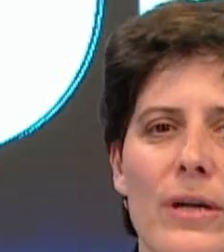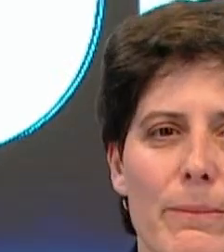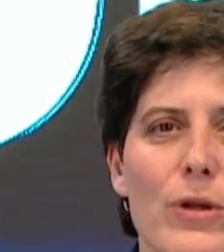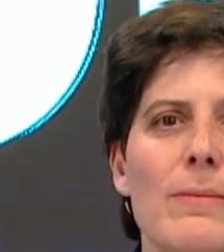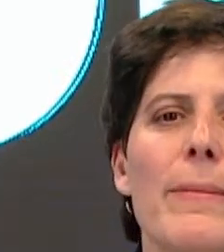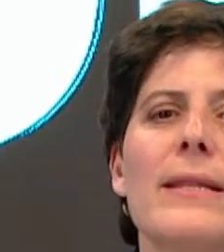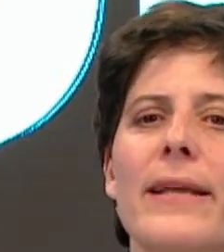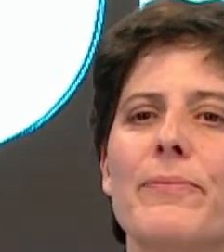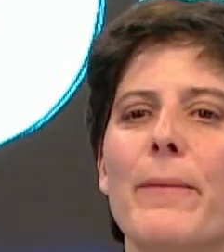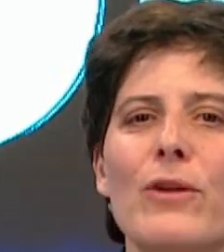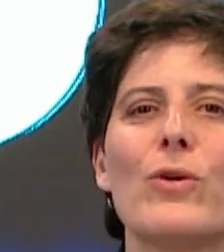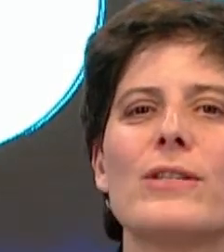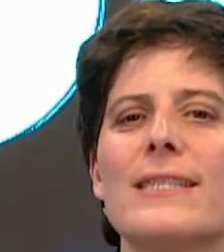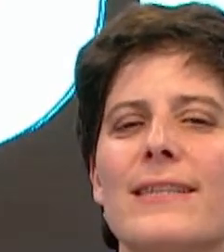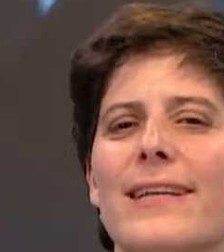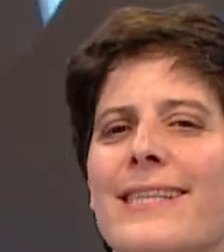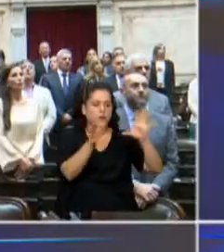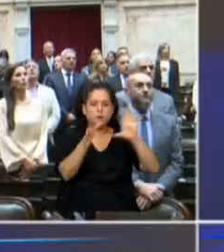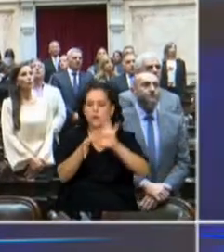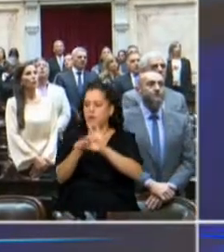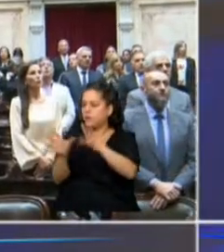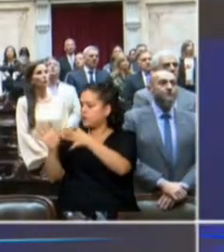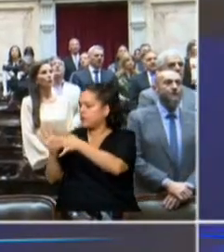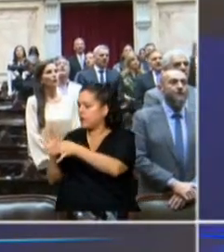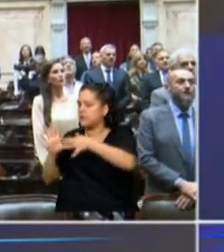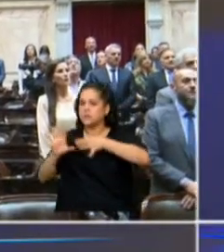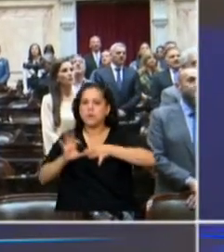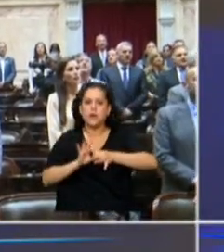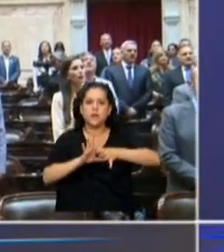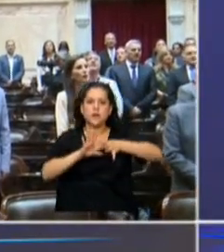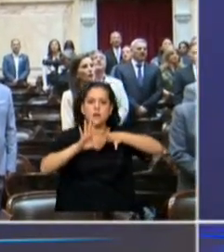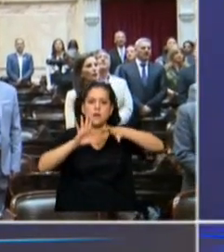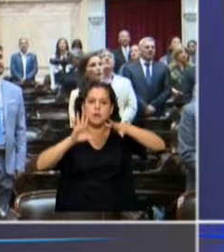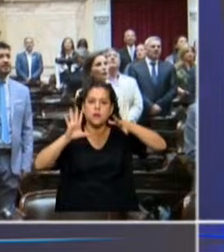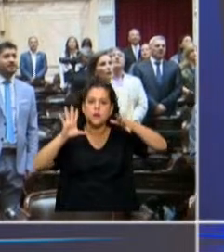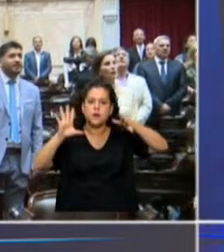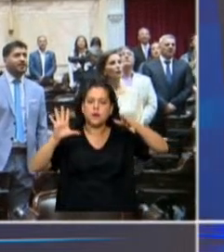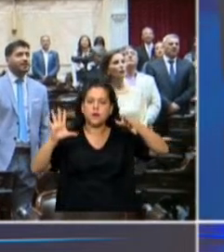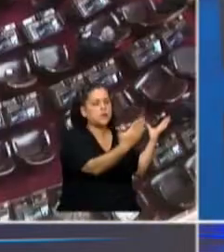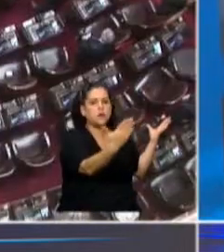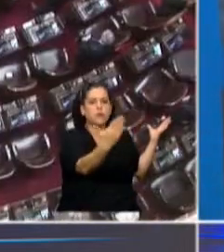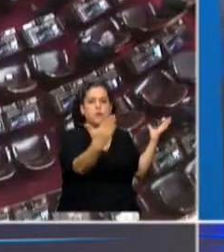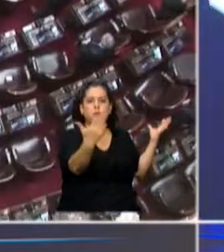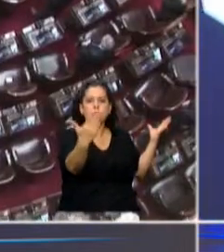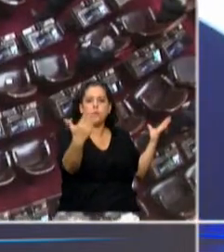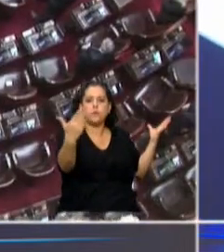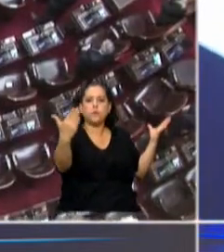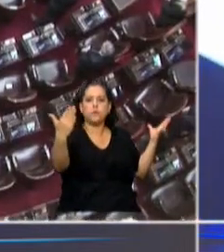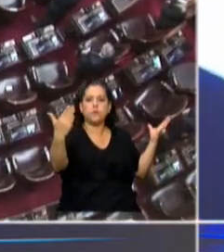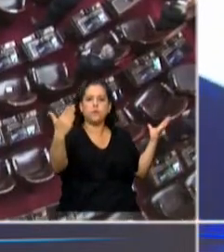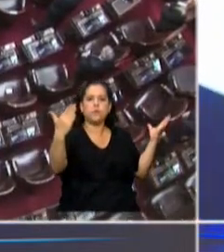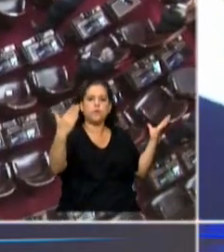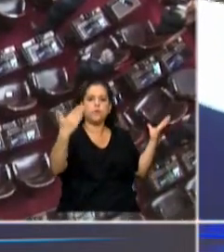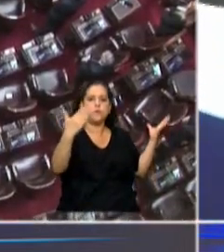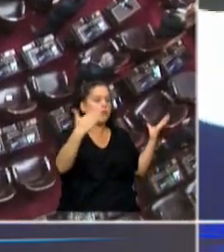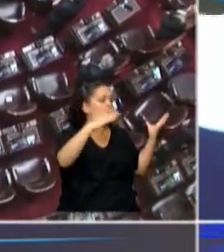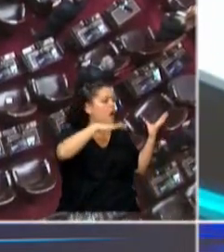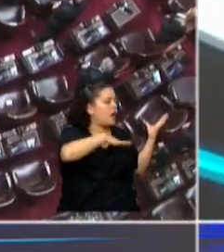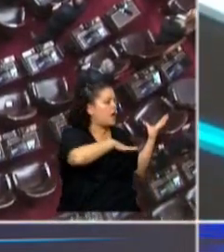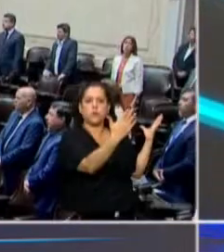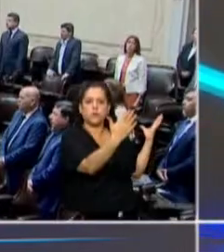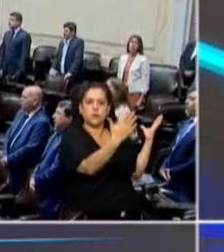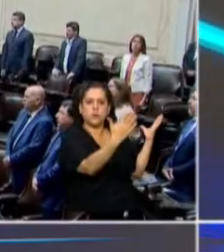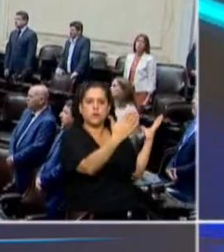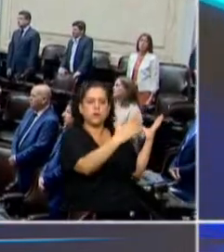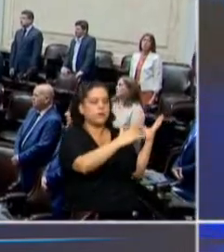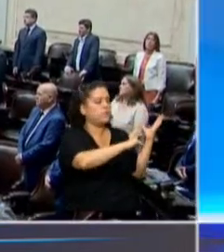Senado próximamente. También hubo cosas interesantes, exgobernadores que ahora son diputados y diputados que fueron senadores y ahora vuelven a